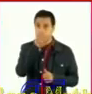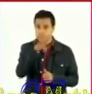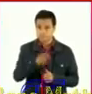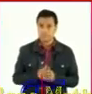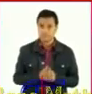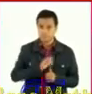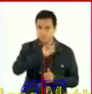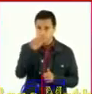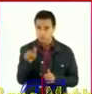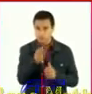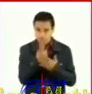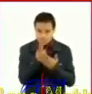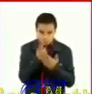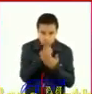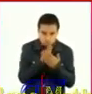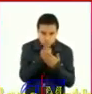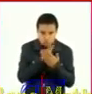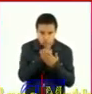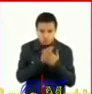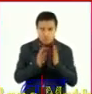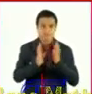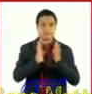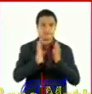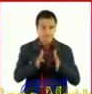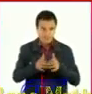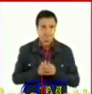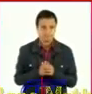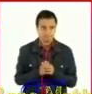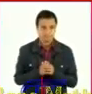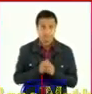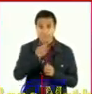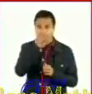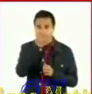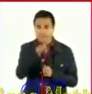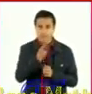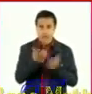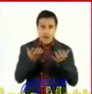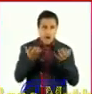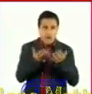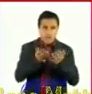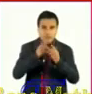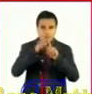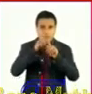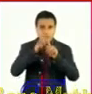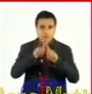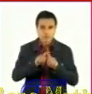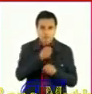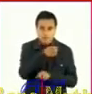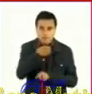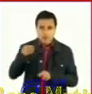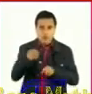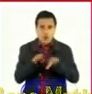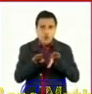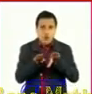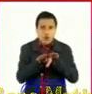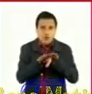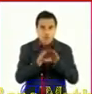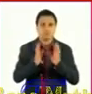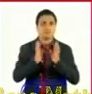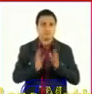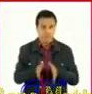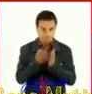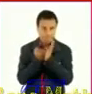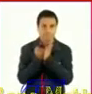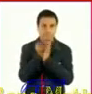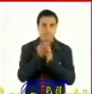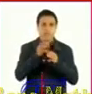técnicamente nuestra solución. Identificamos las acciones generales y enlistamos los insumos y medios técnicos que